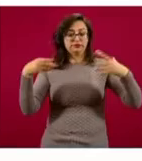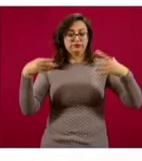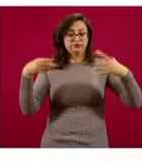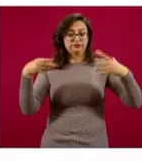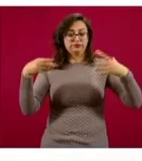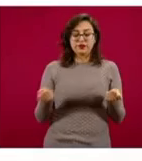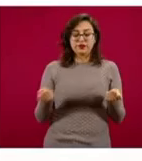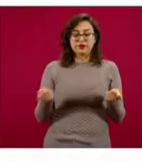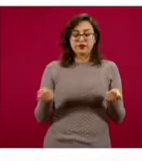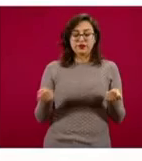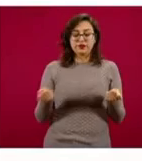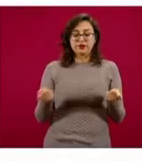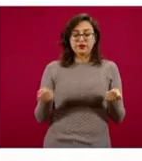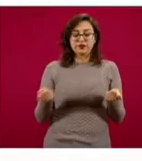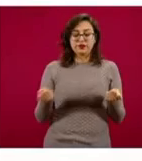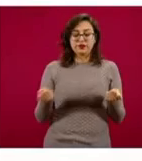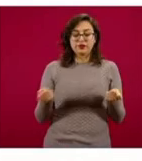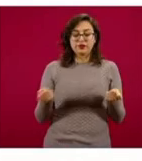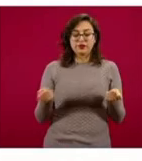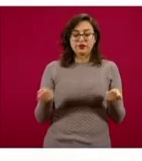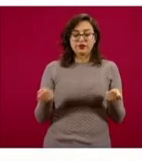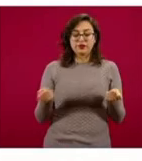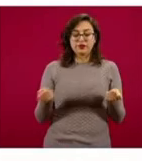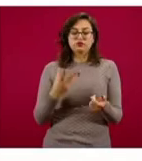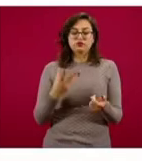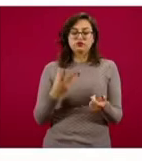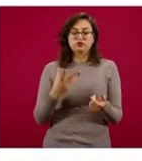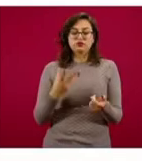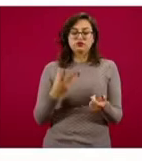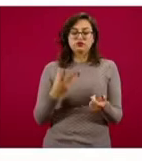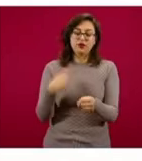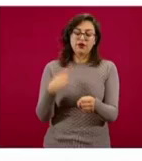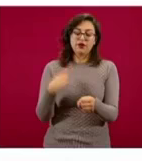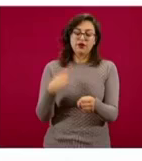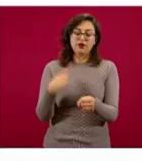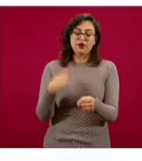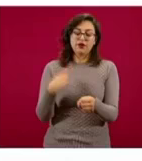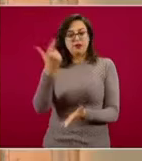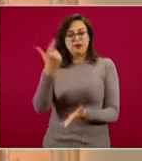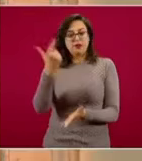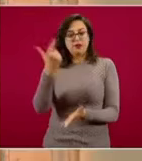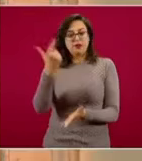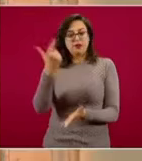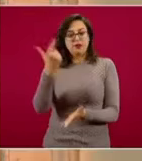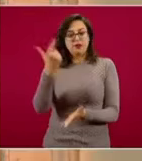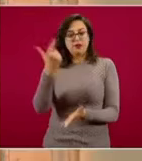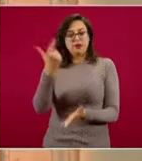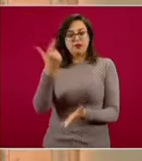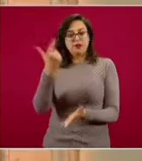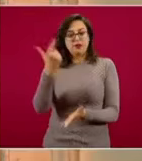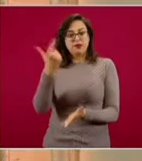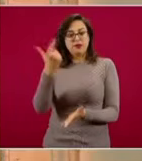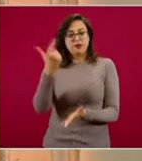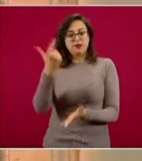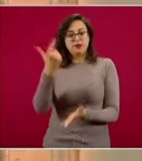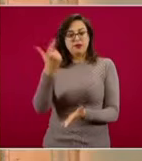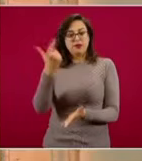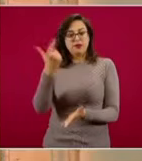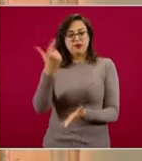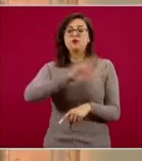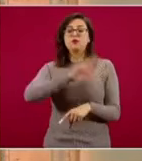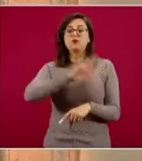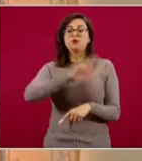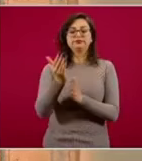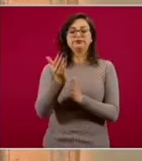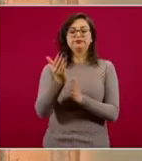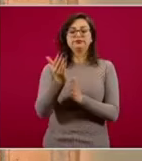momento, lógicamente, la disminución de casos de pacientes graves y también de defunciones. Objetivos que en su momento se han